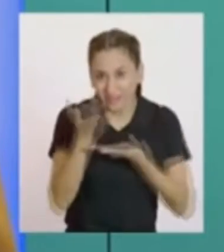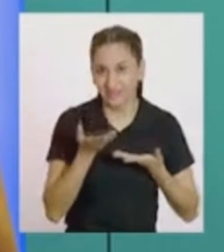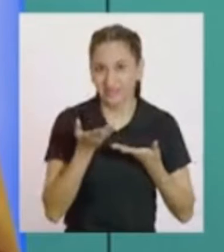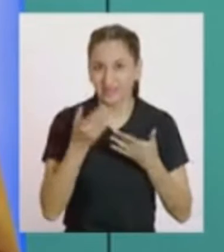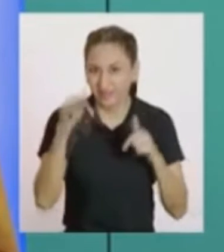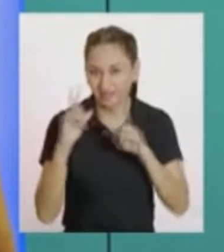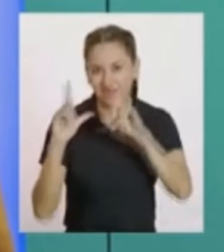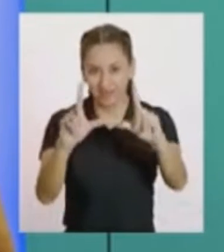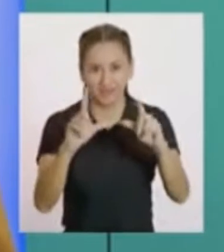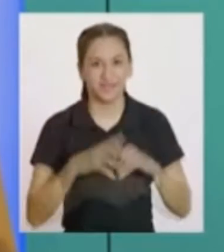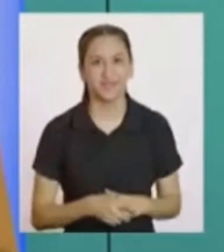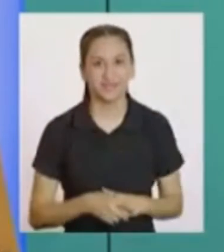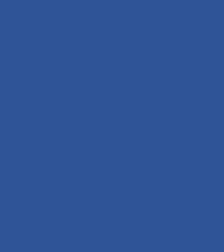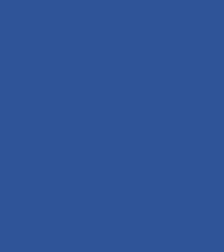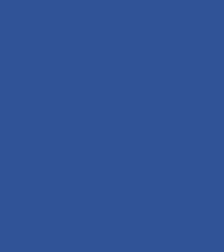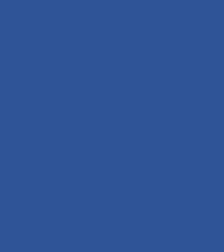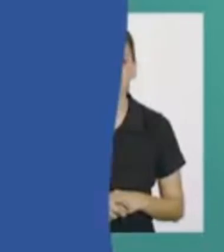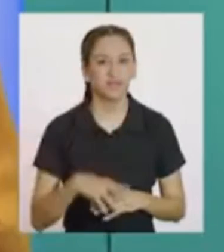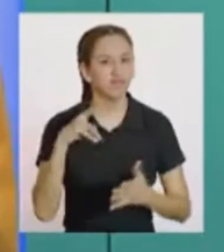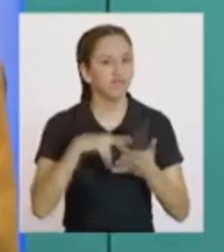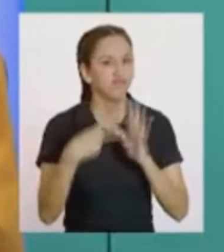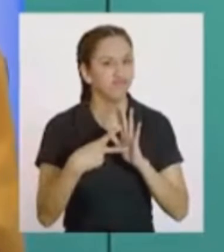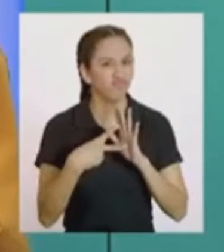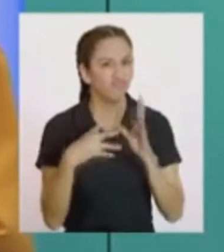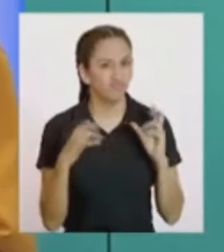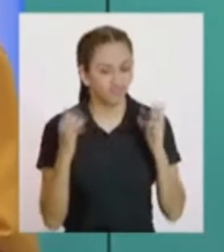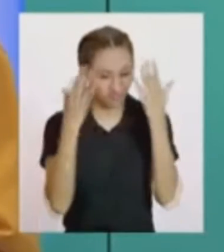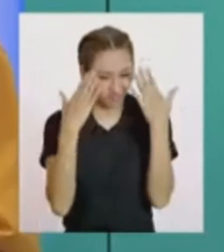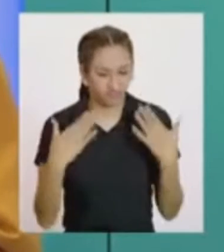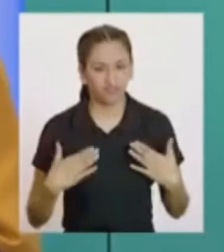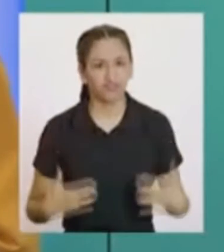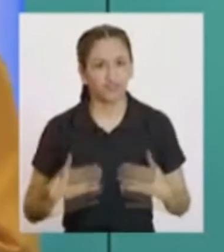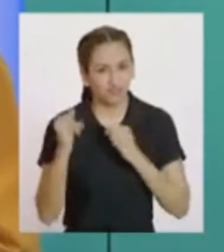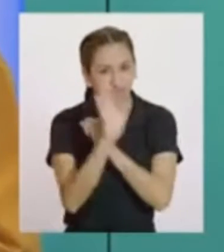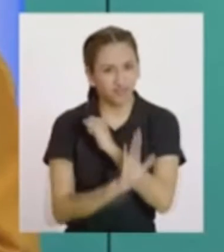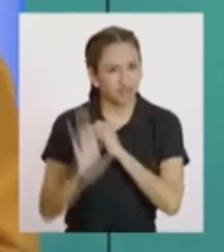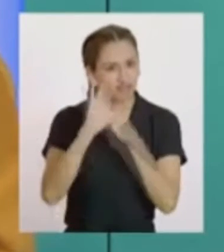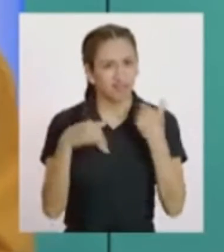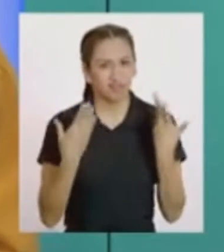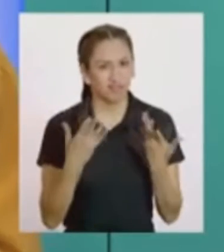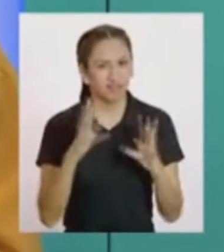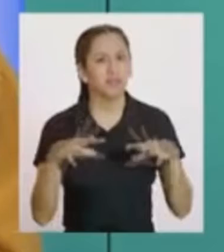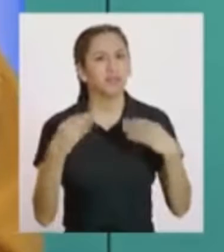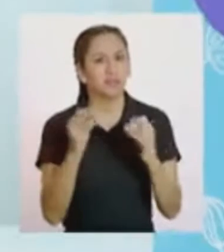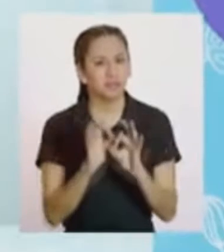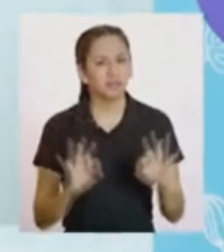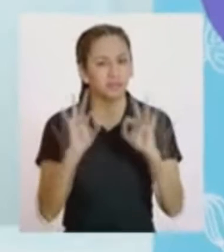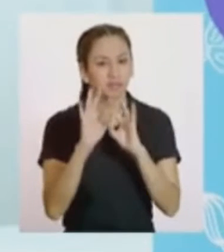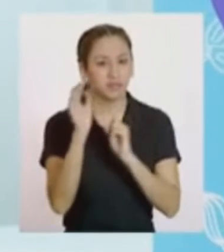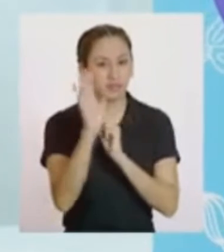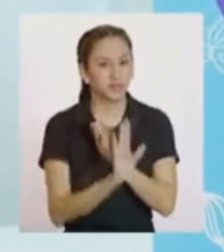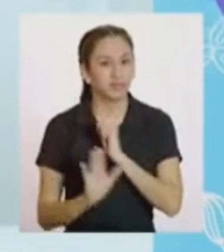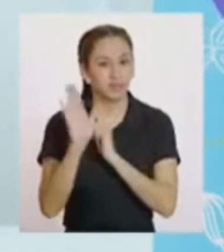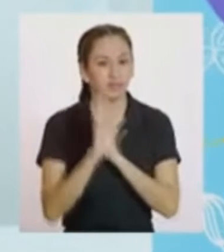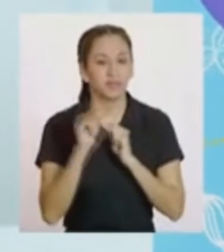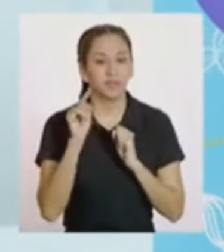Les damos la bienvenida al programa. ¿Qué es el sistema inmunológico y por qué es importante fortalecerlo? El